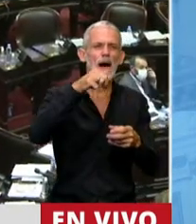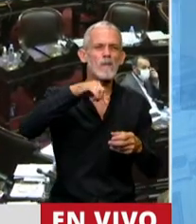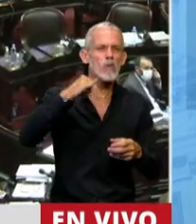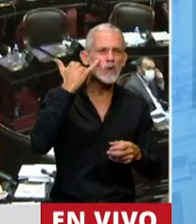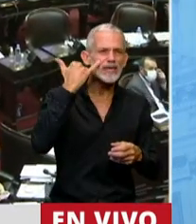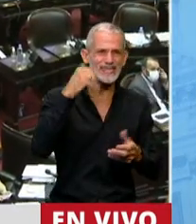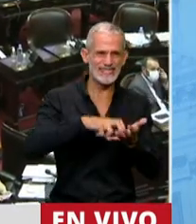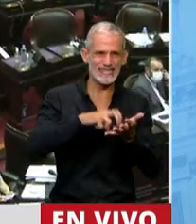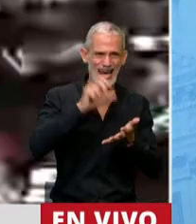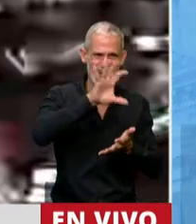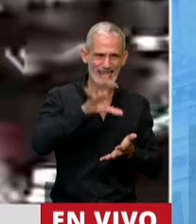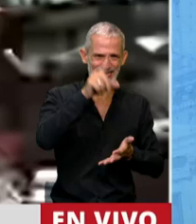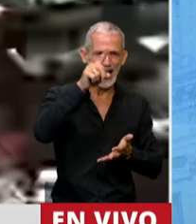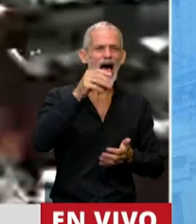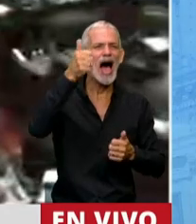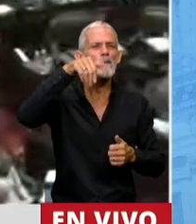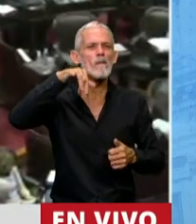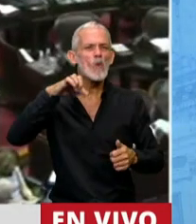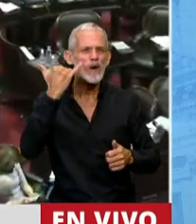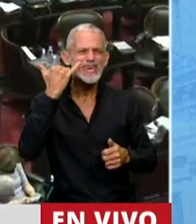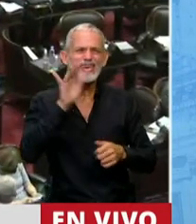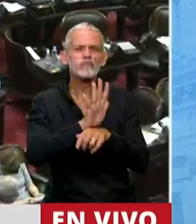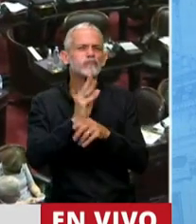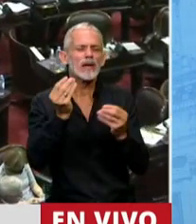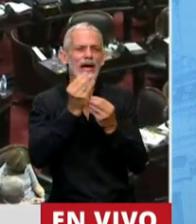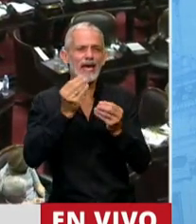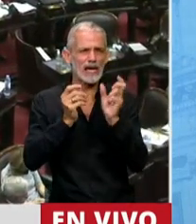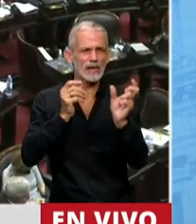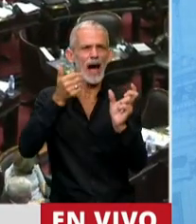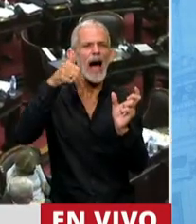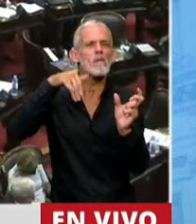Salta, Ampuy significa, para que ustedes sepan,